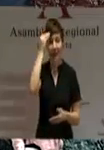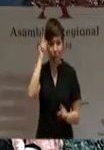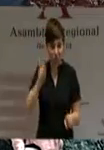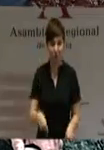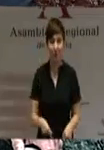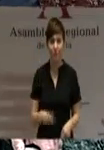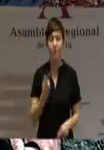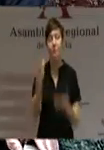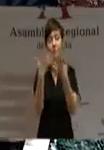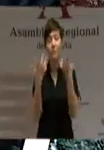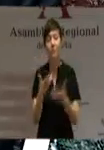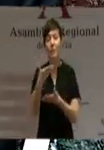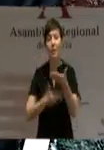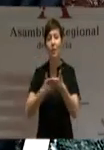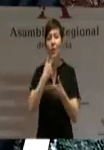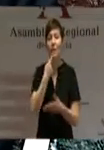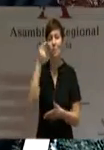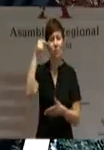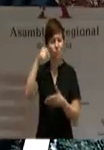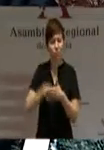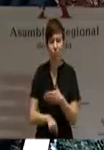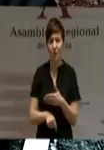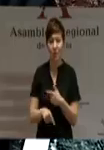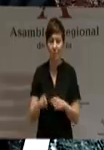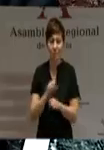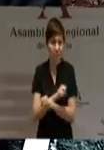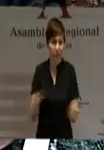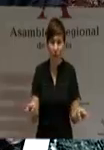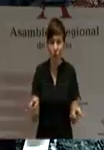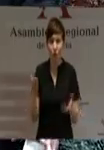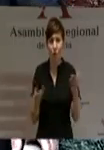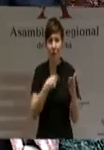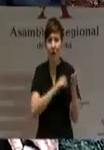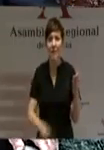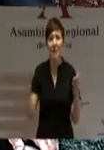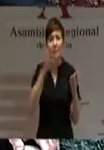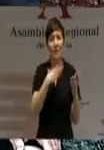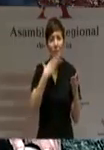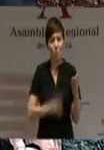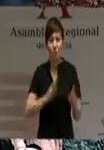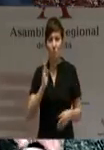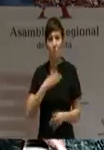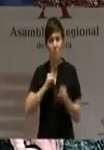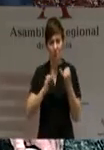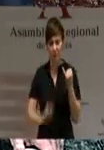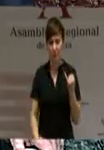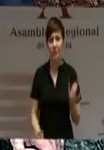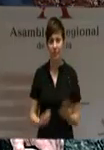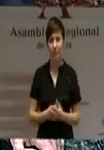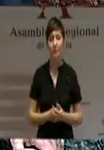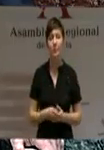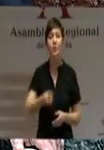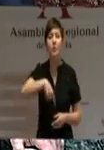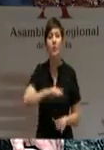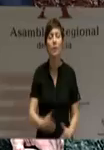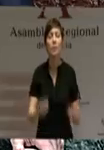de la crisis y la profundidad de la crisis en la propia región de Murcia. ¿Asumen ustedes algún tipo de